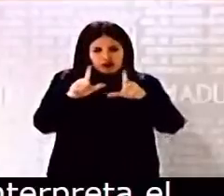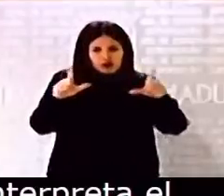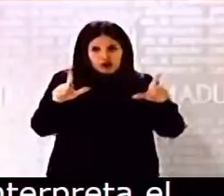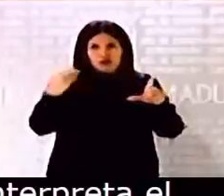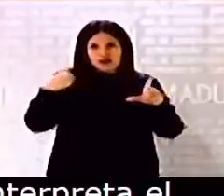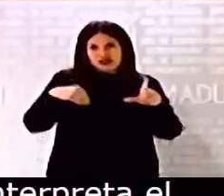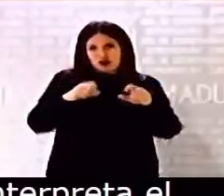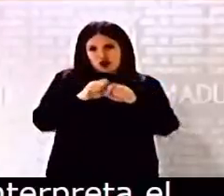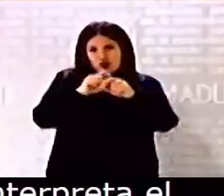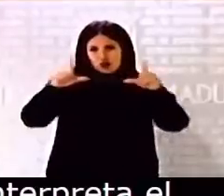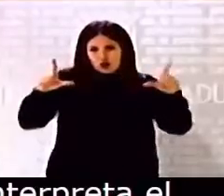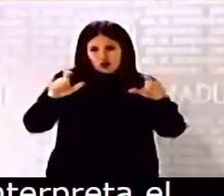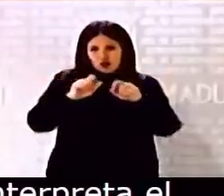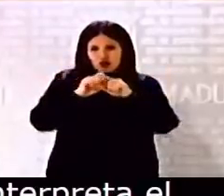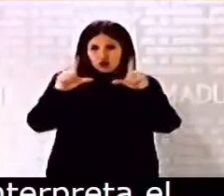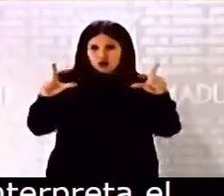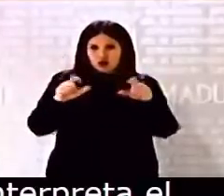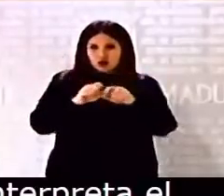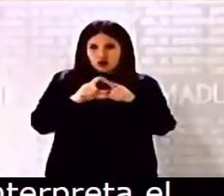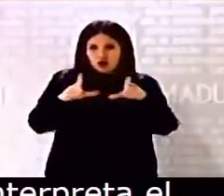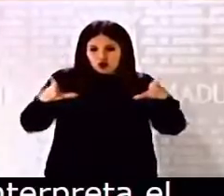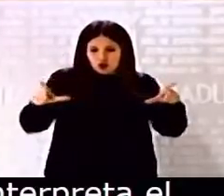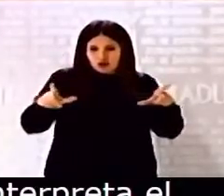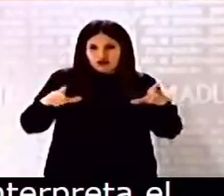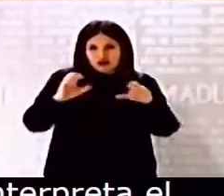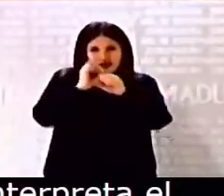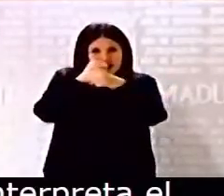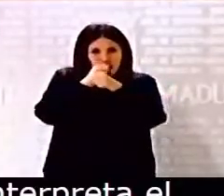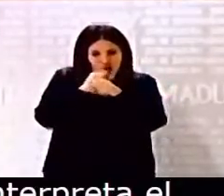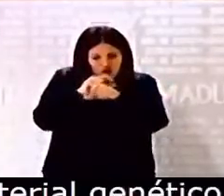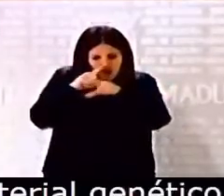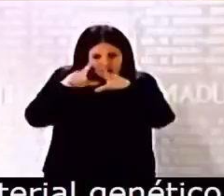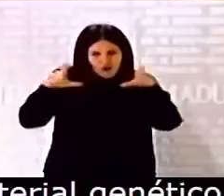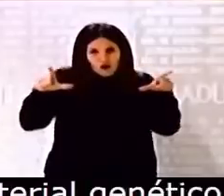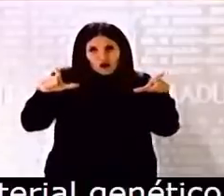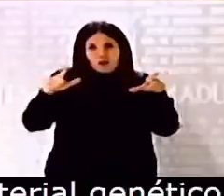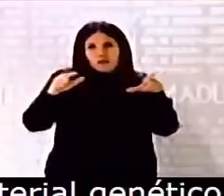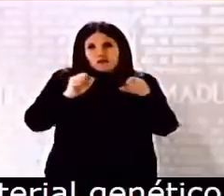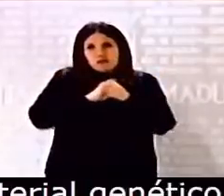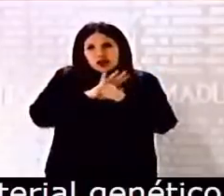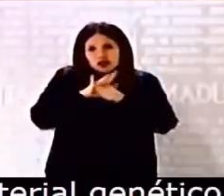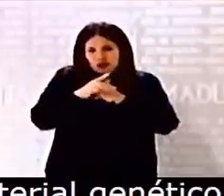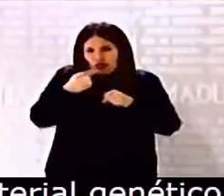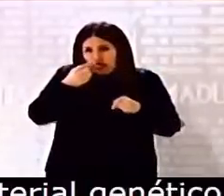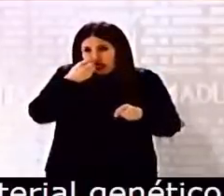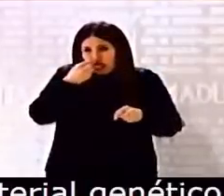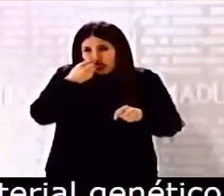virus para detectar el virus. Y en ese momento eran